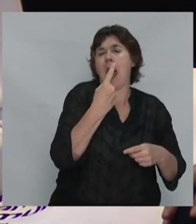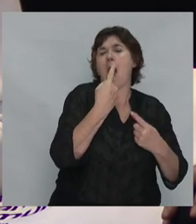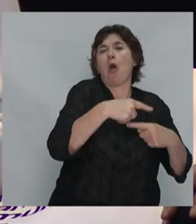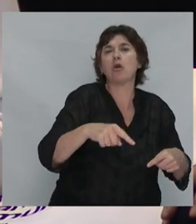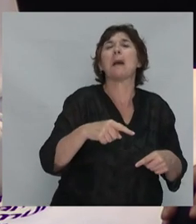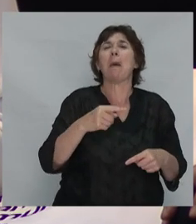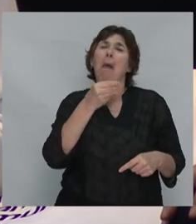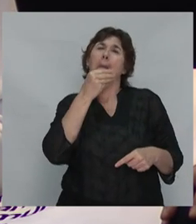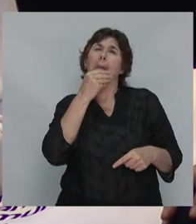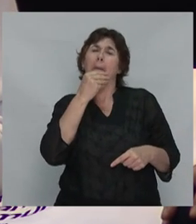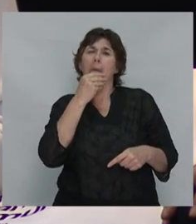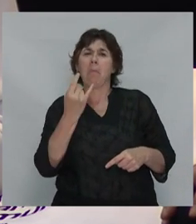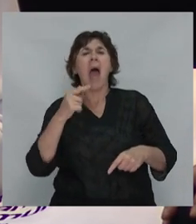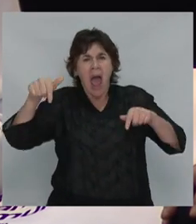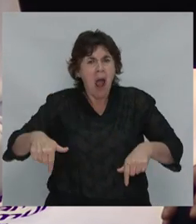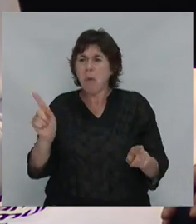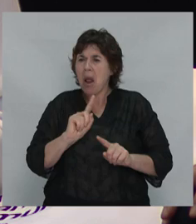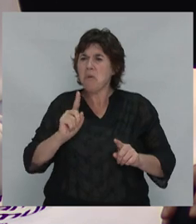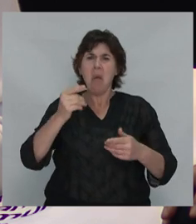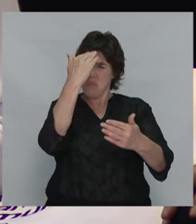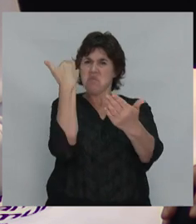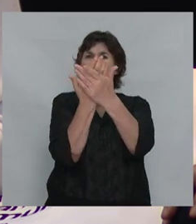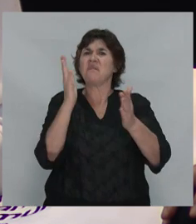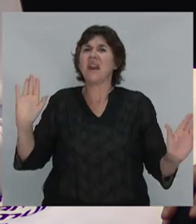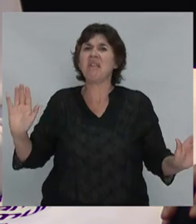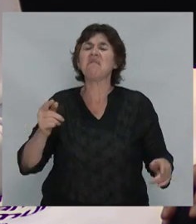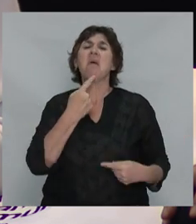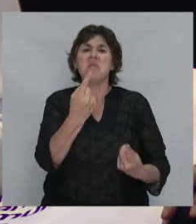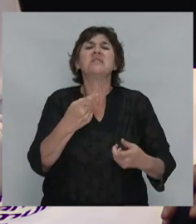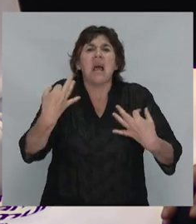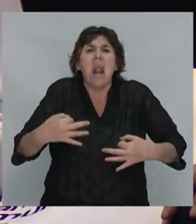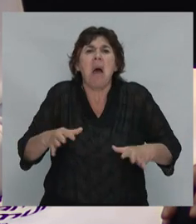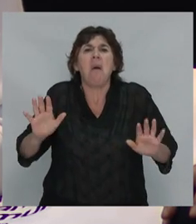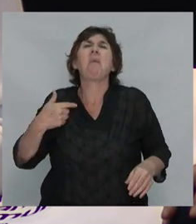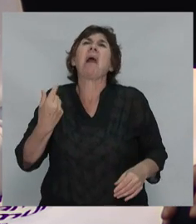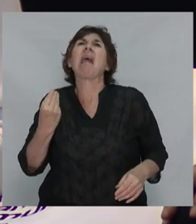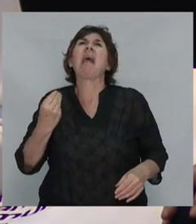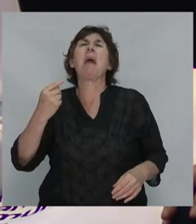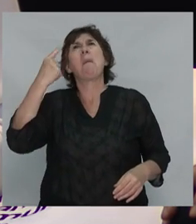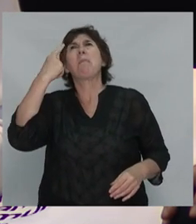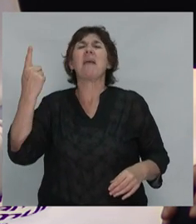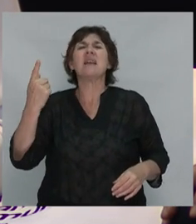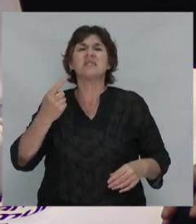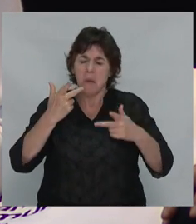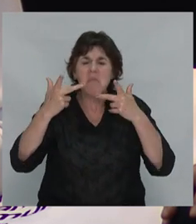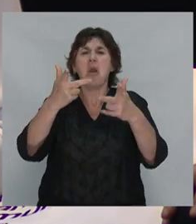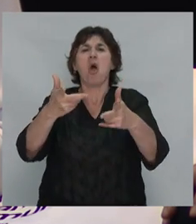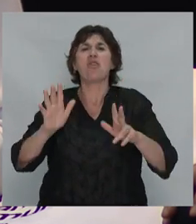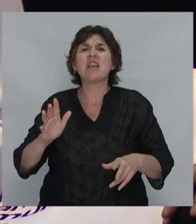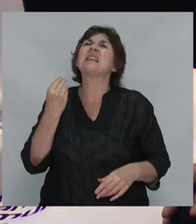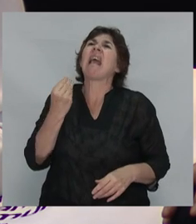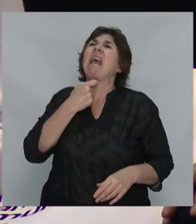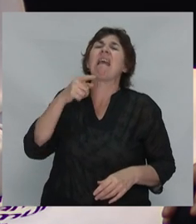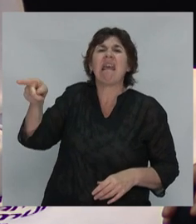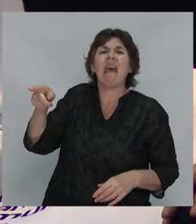decir ahora no se máscara más es tan cínicos lo están afirmando con todas las letras con todas las palabras lo que quieren